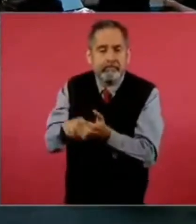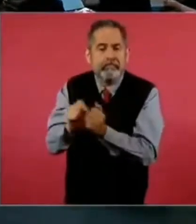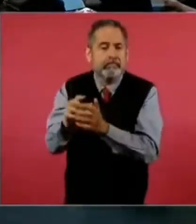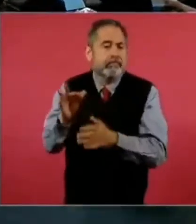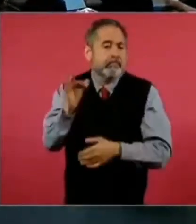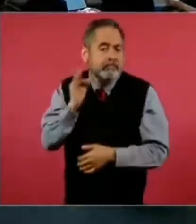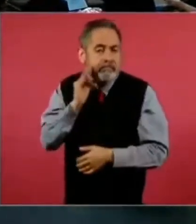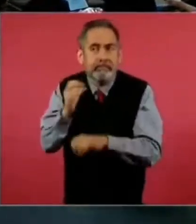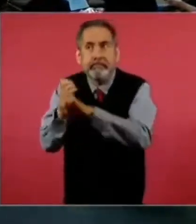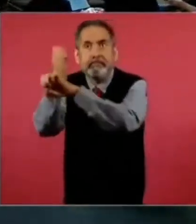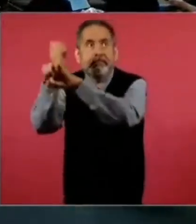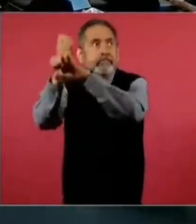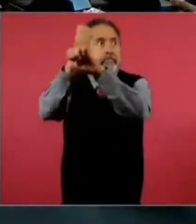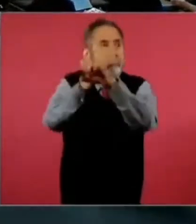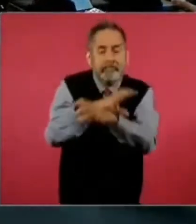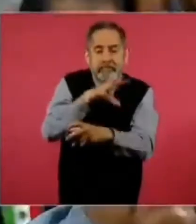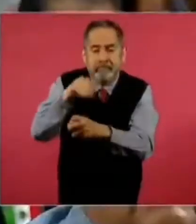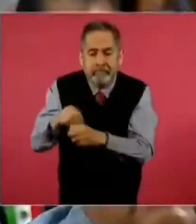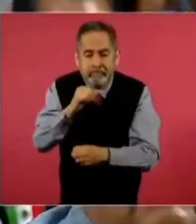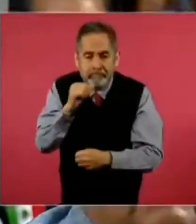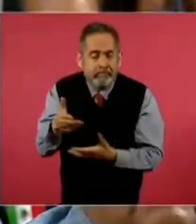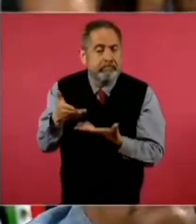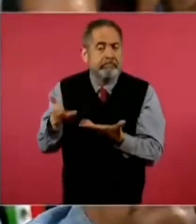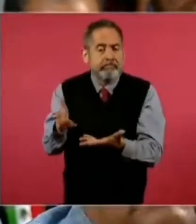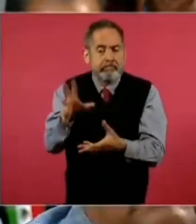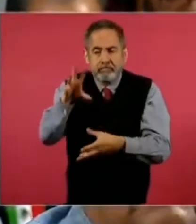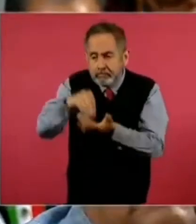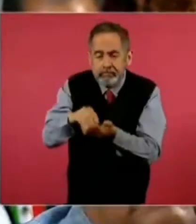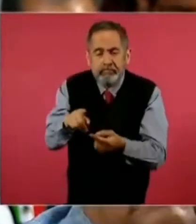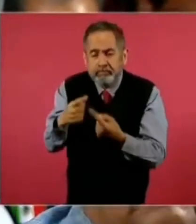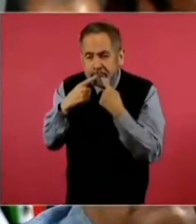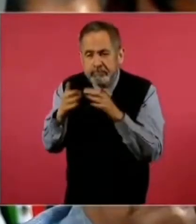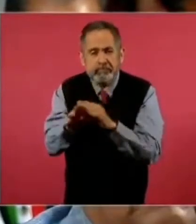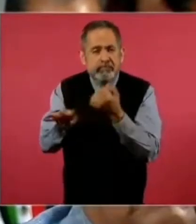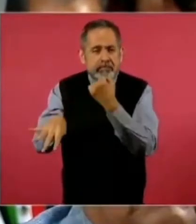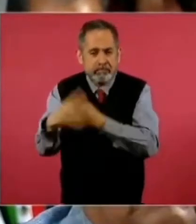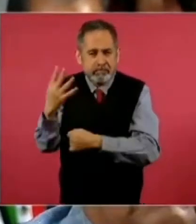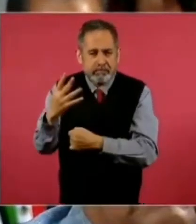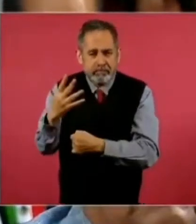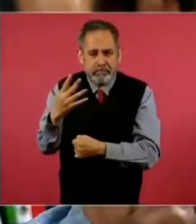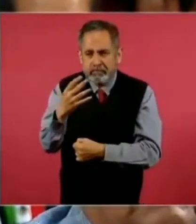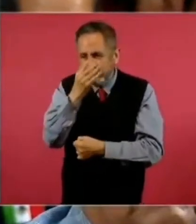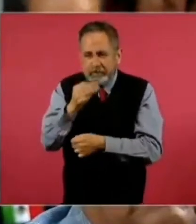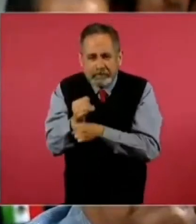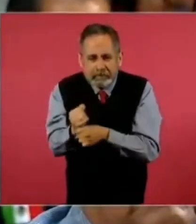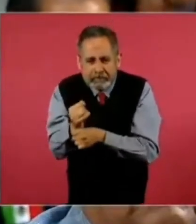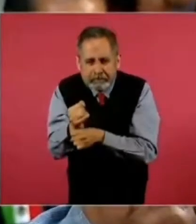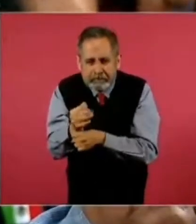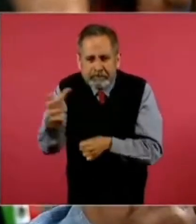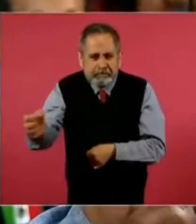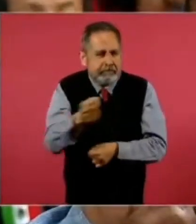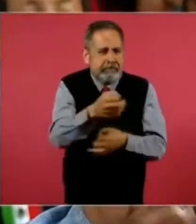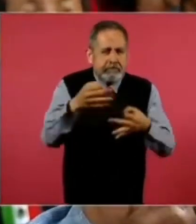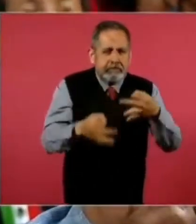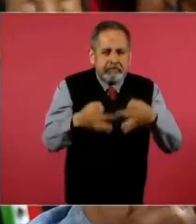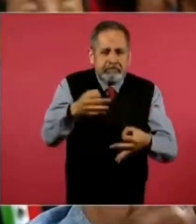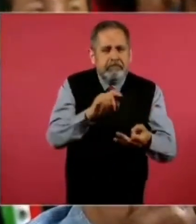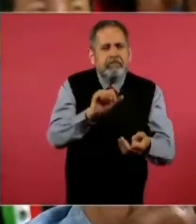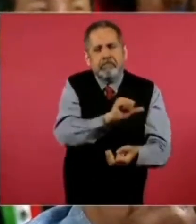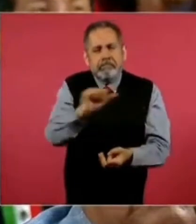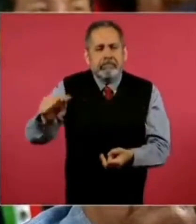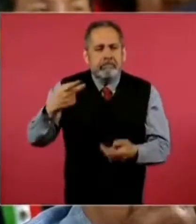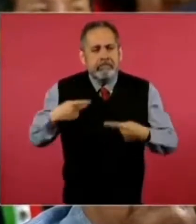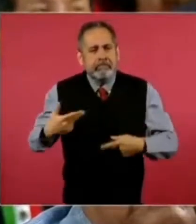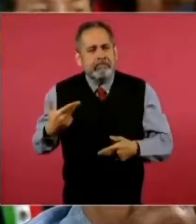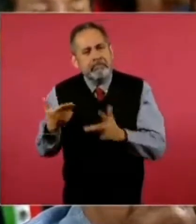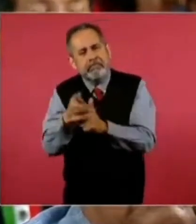fiscalías estatales. La FEADLE solo ha iniciado 14 procesos de investigación por asesinatos de periodistas, y me